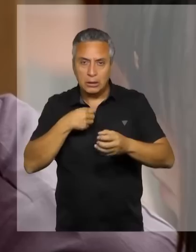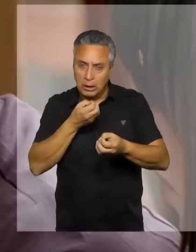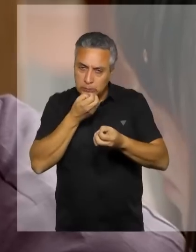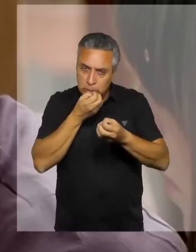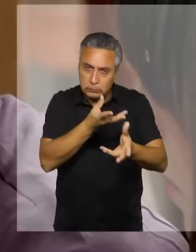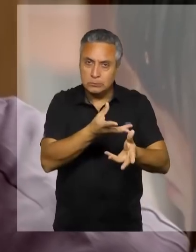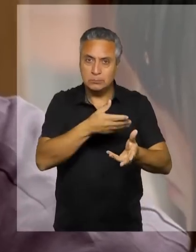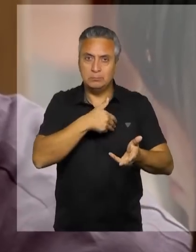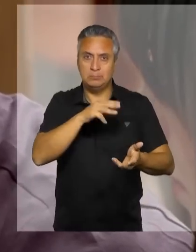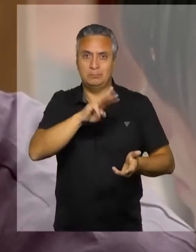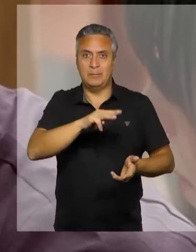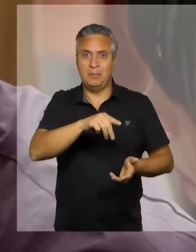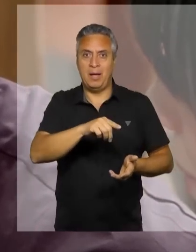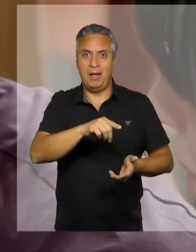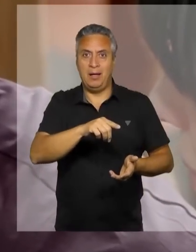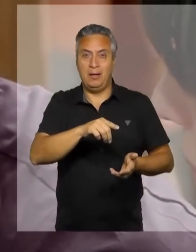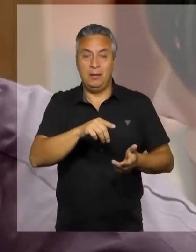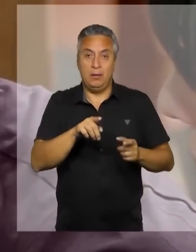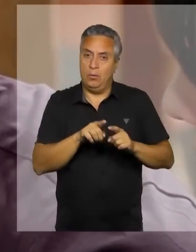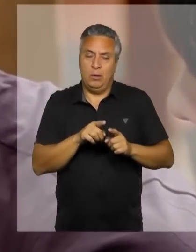Como que la amo.